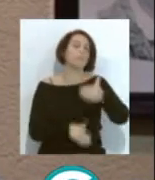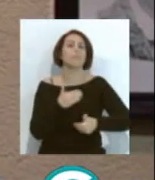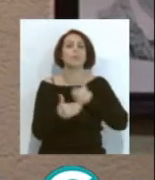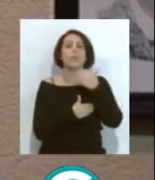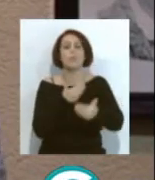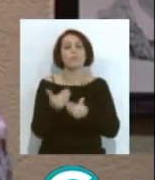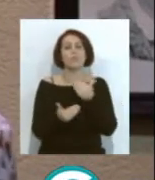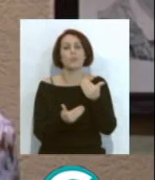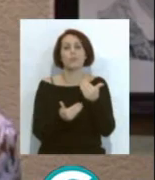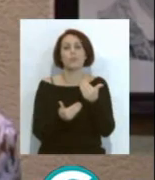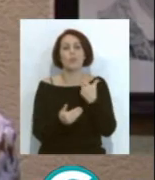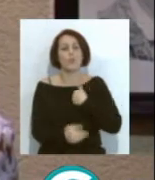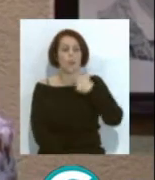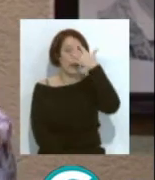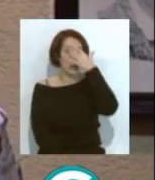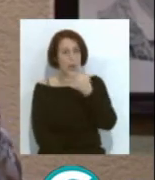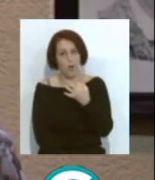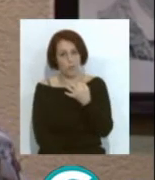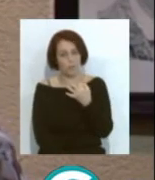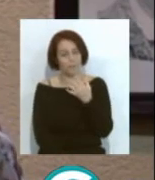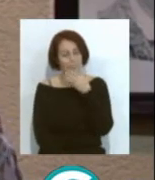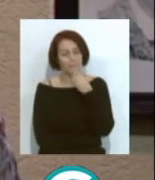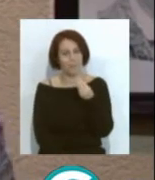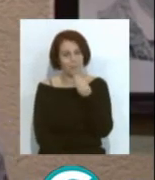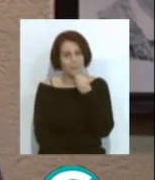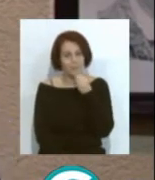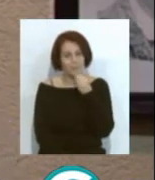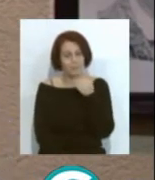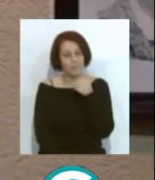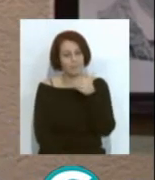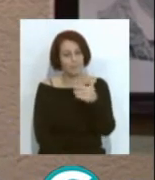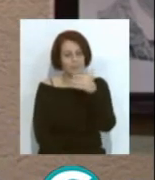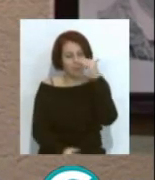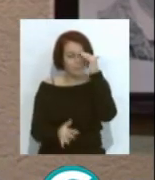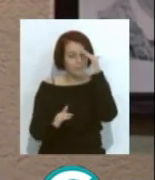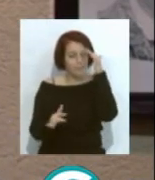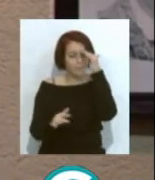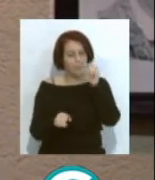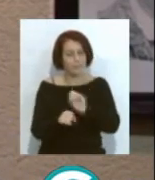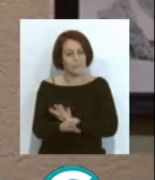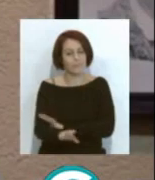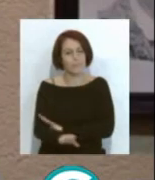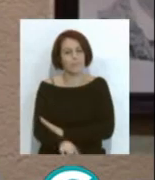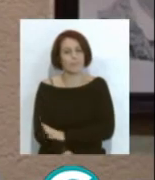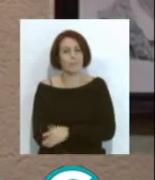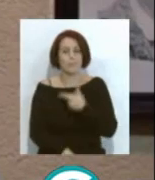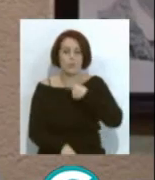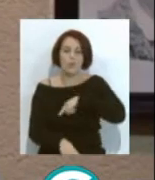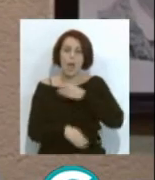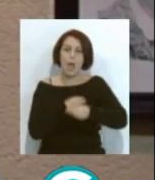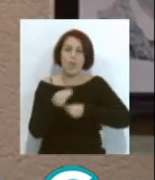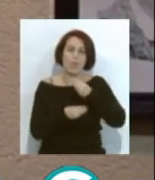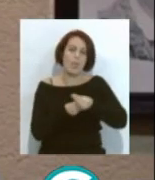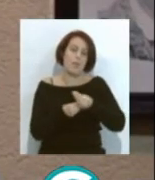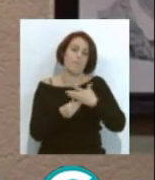proceso, yo creo que va a ser muy bonito, que va a ser entusiasmante, pero que vamos a llevar a cabo